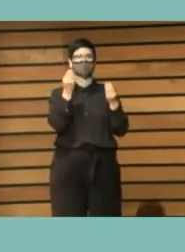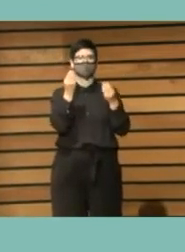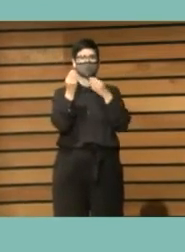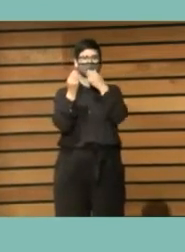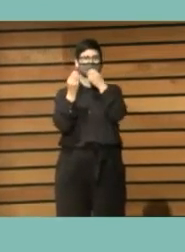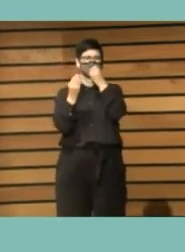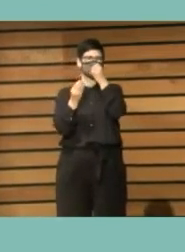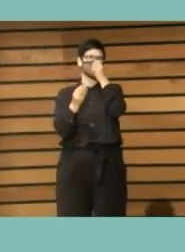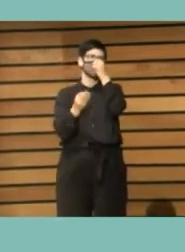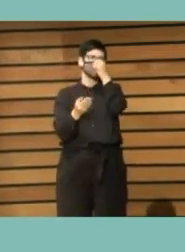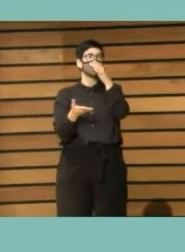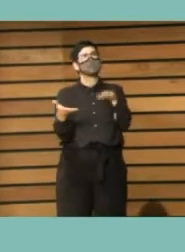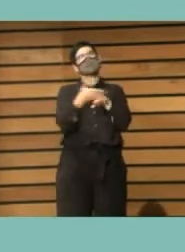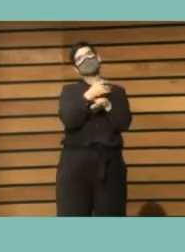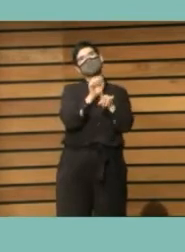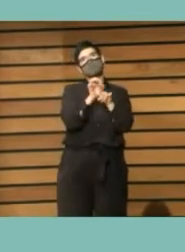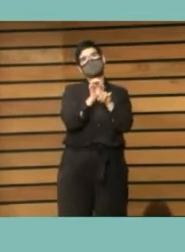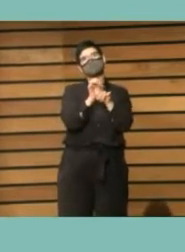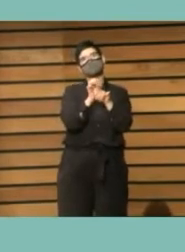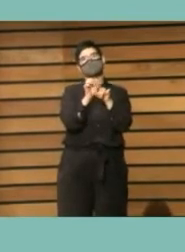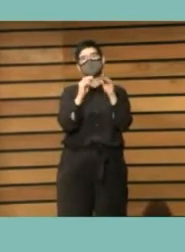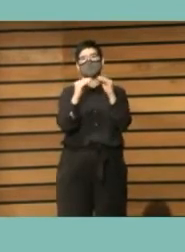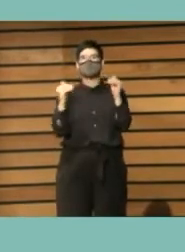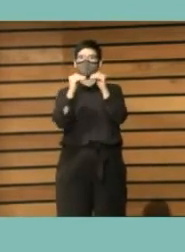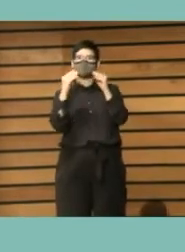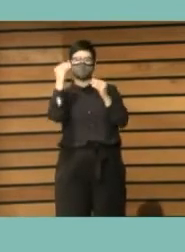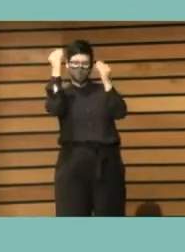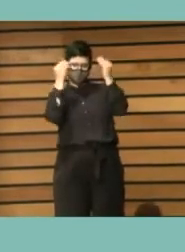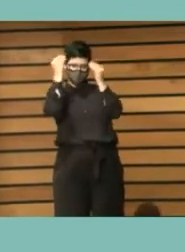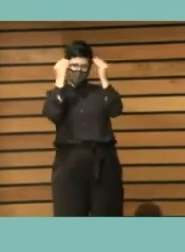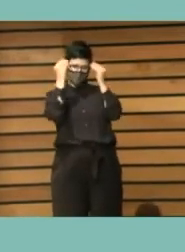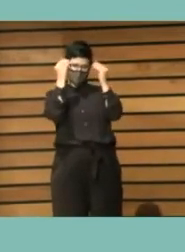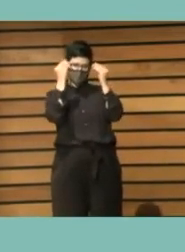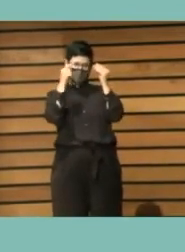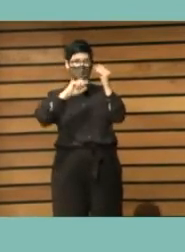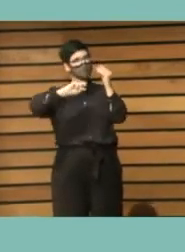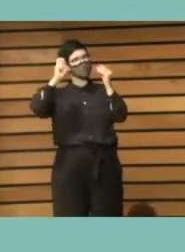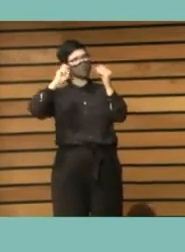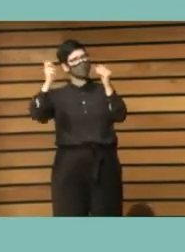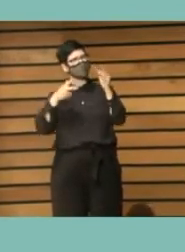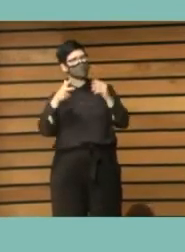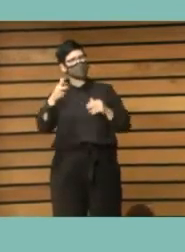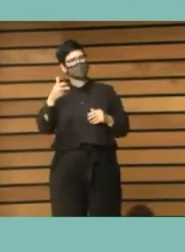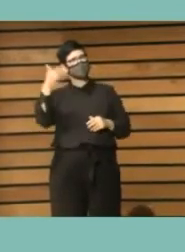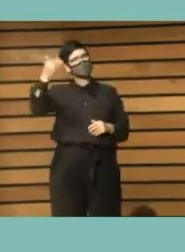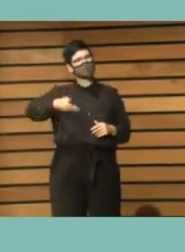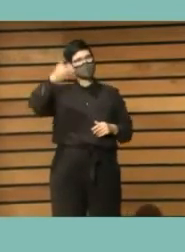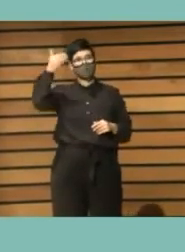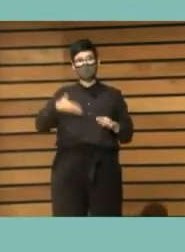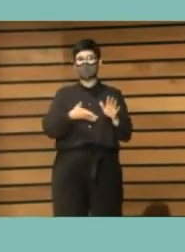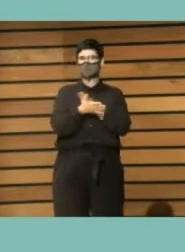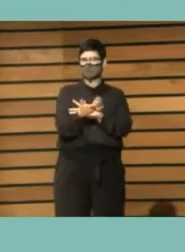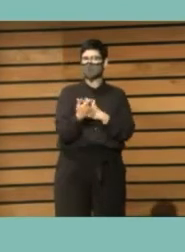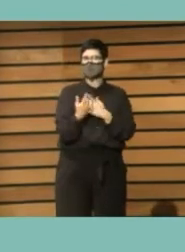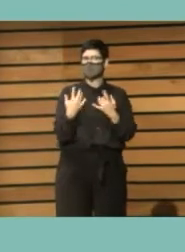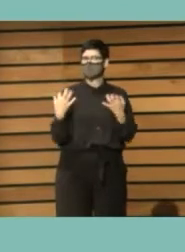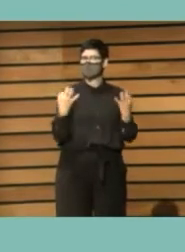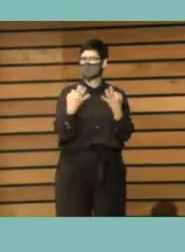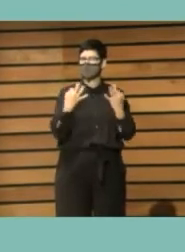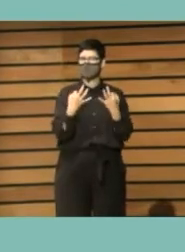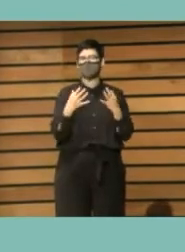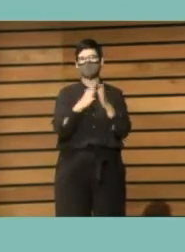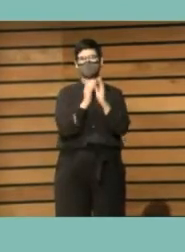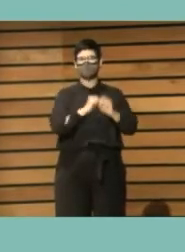lo mejor de forma paralela, tendríamos también otros muchos derechos fundamentales que habría que